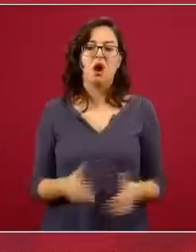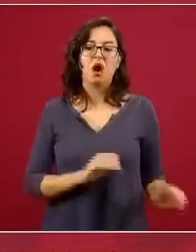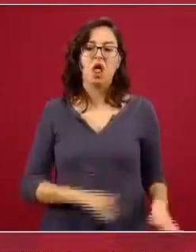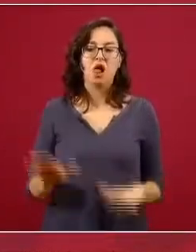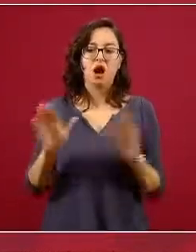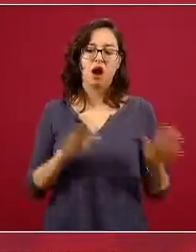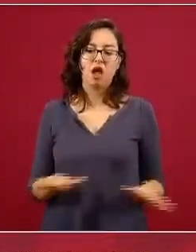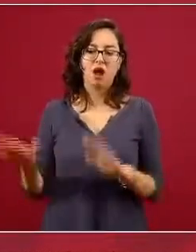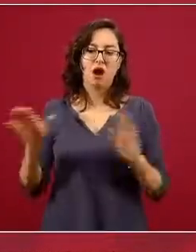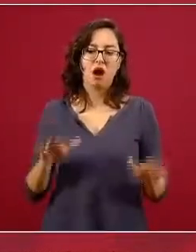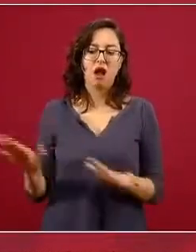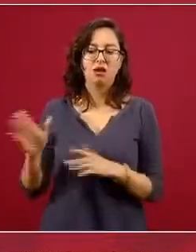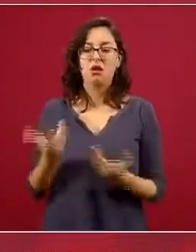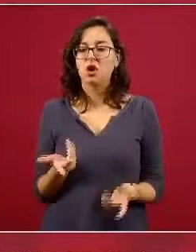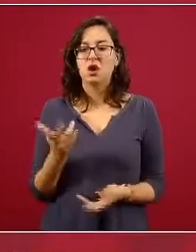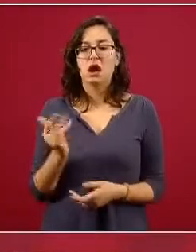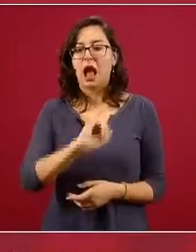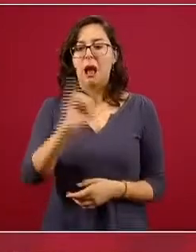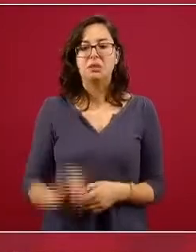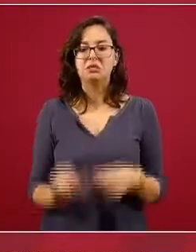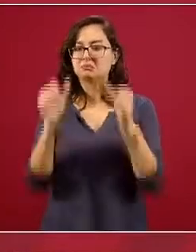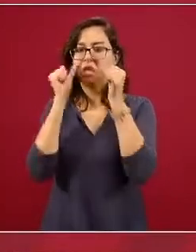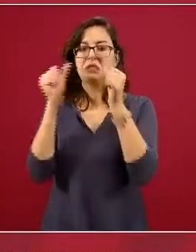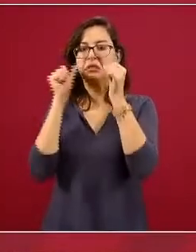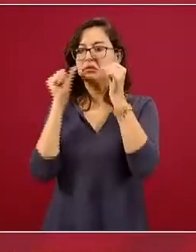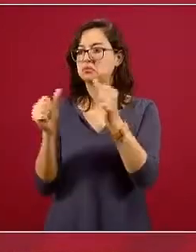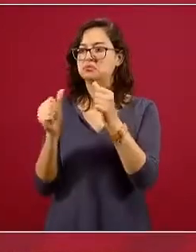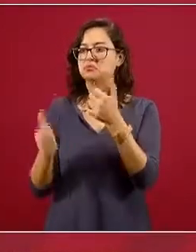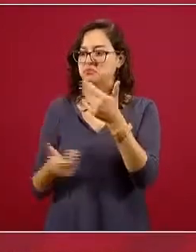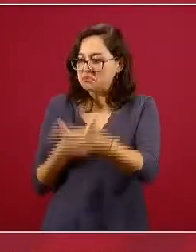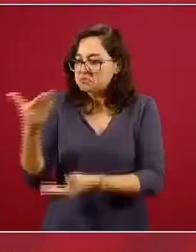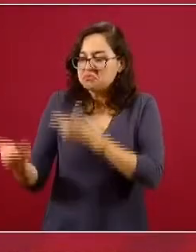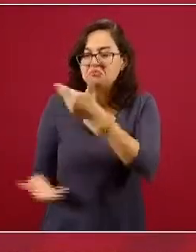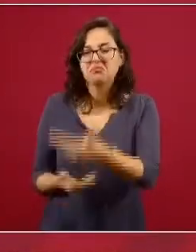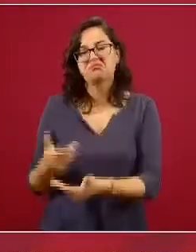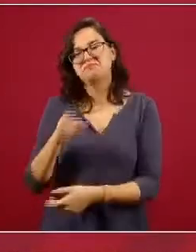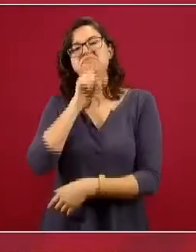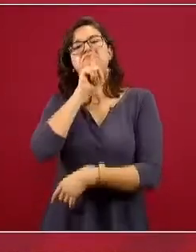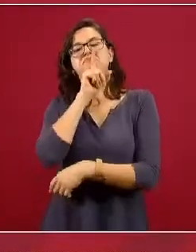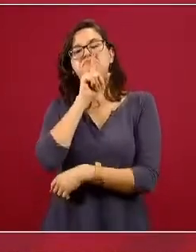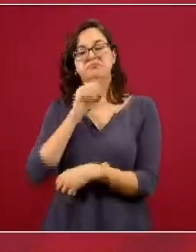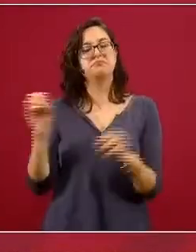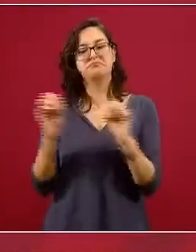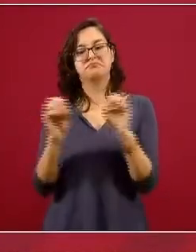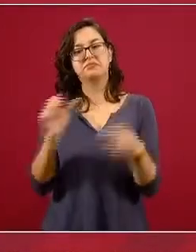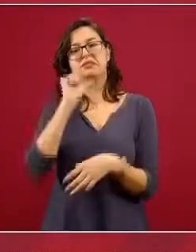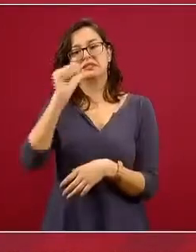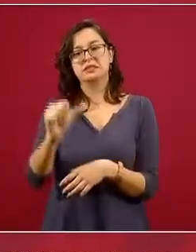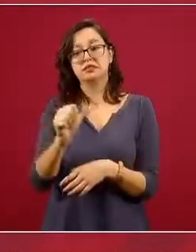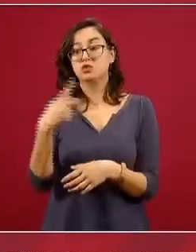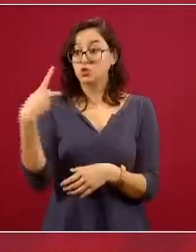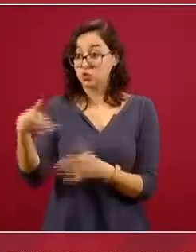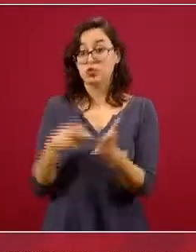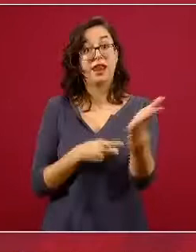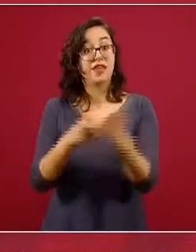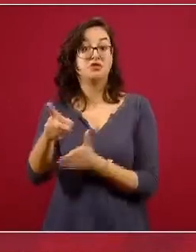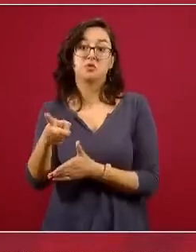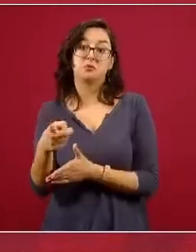abandonadas y se les ha negligido de servicios sociales que son indispensables para satisfacer